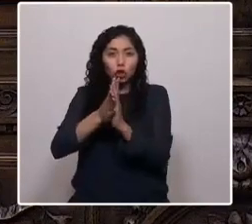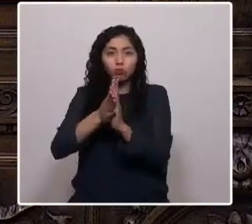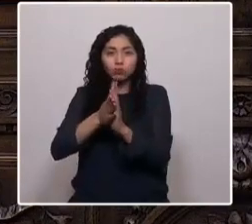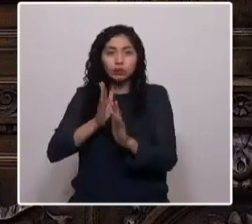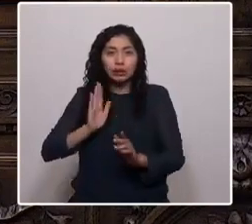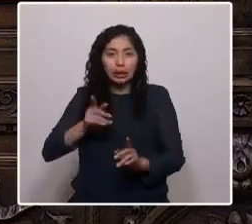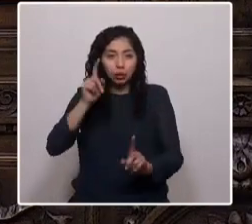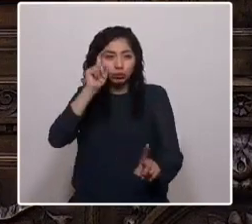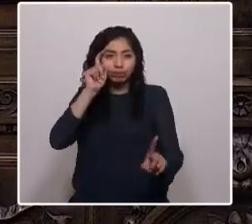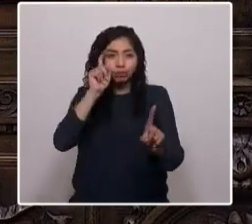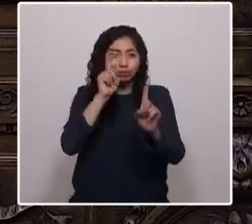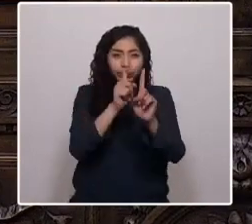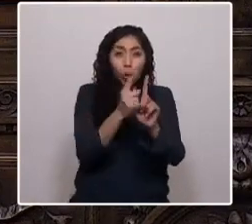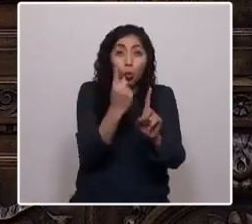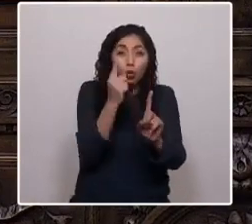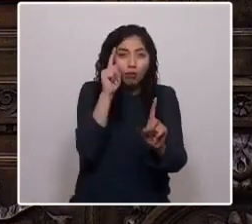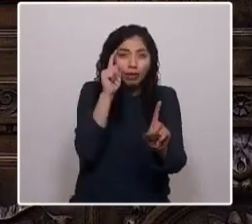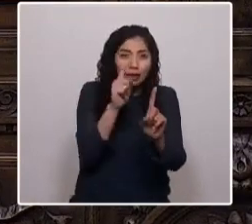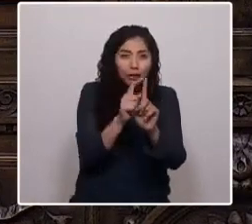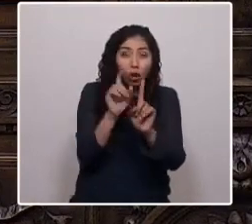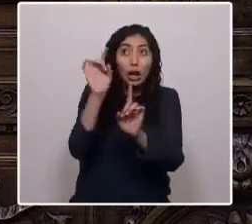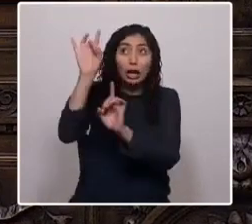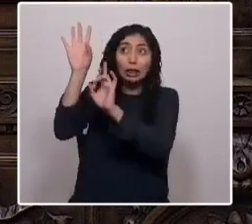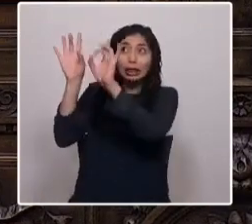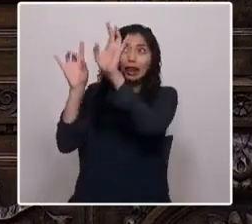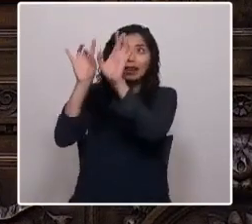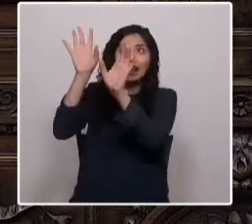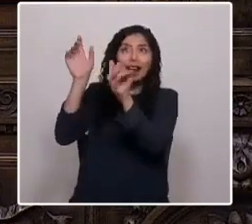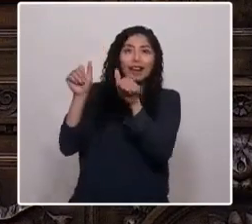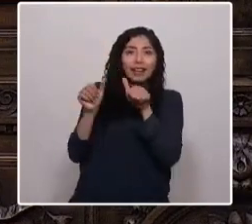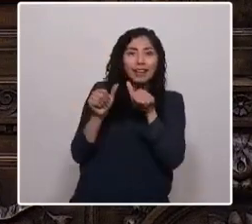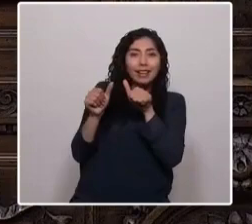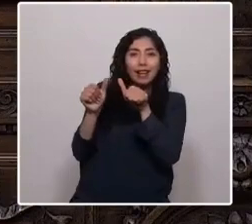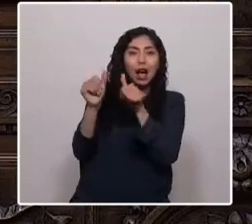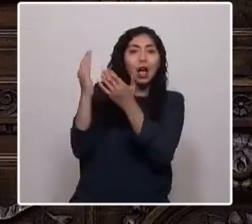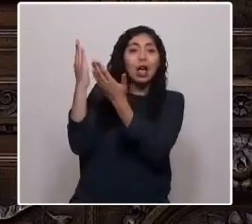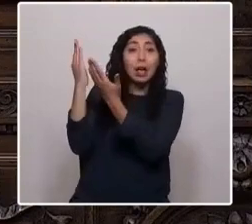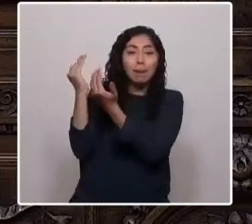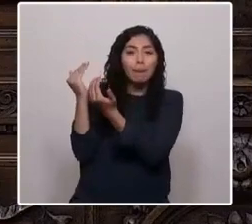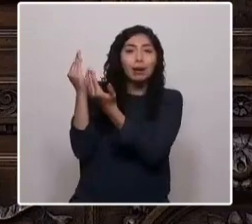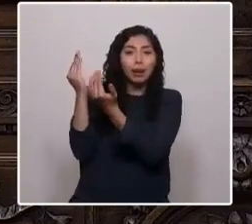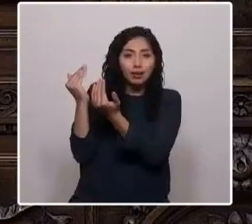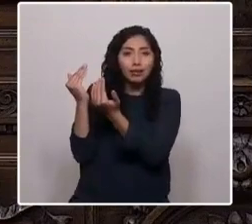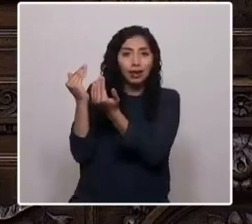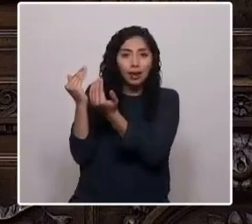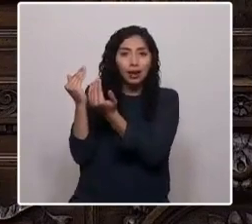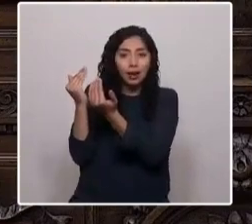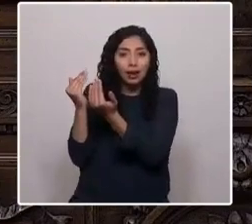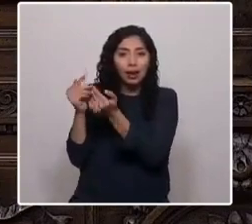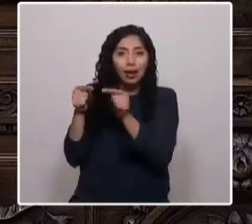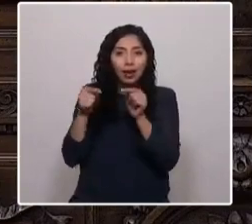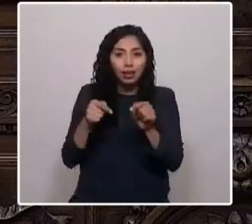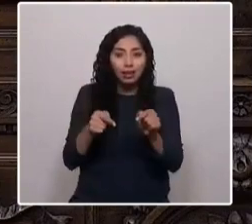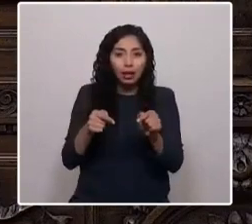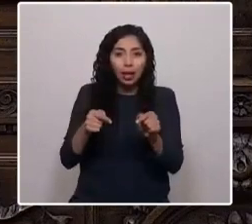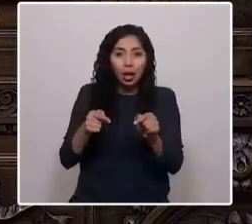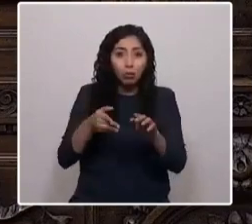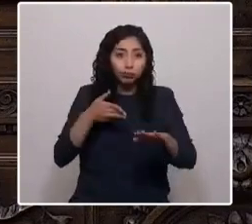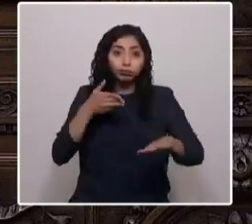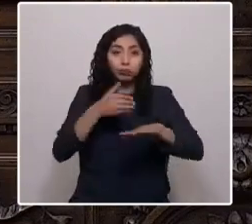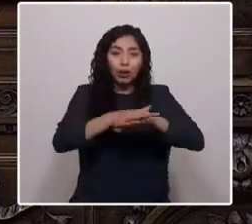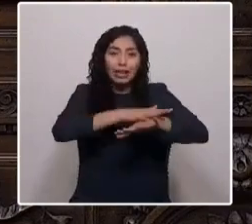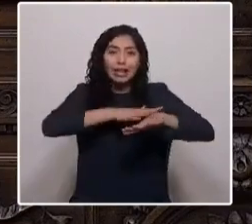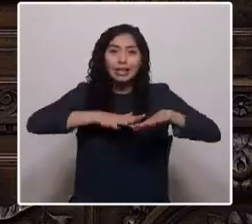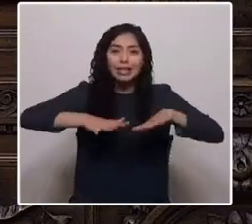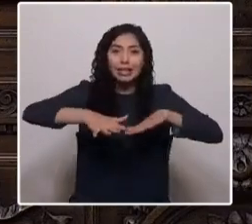guiados por las estrellas y con la esperanza de avistar y desembarcar en una isla que nos acoja